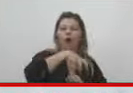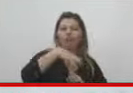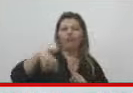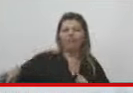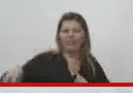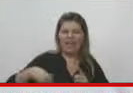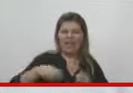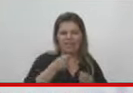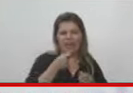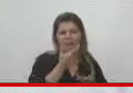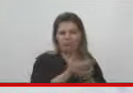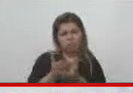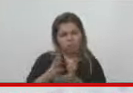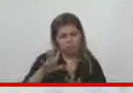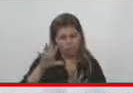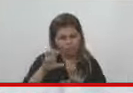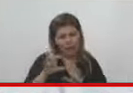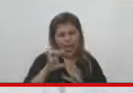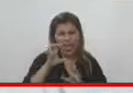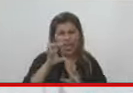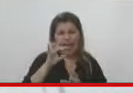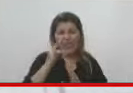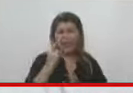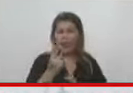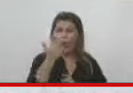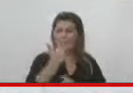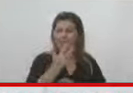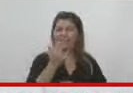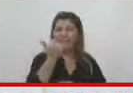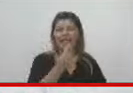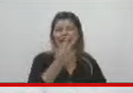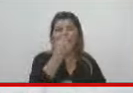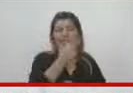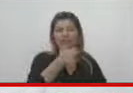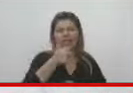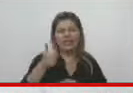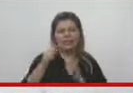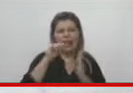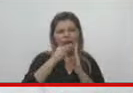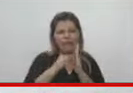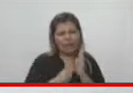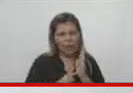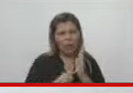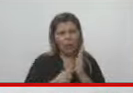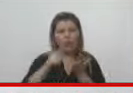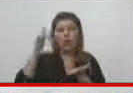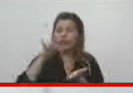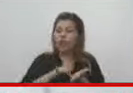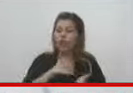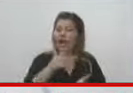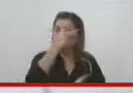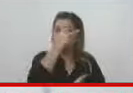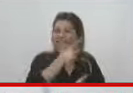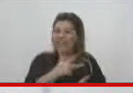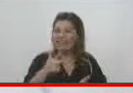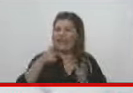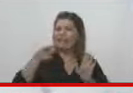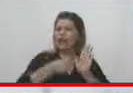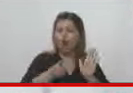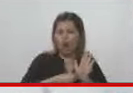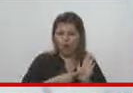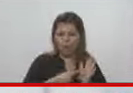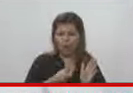de 366 artículos que interviene en 300 normas del ordenamiento jurídico. No tiene